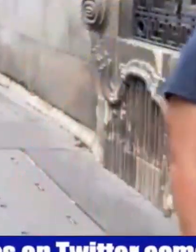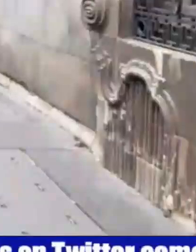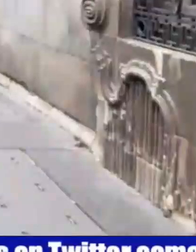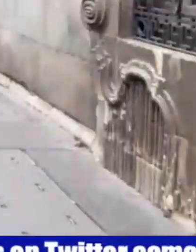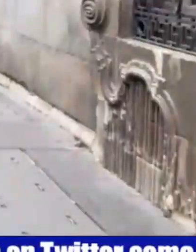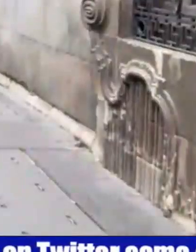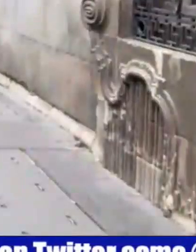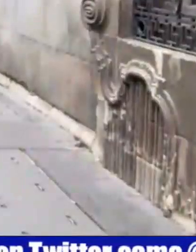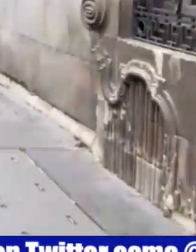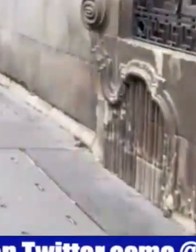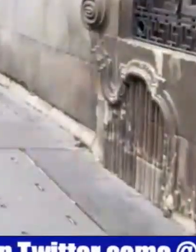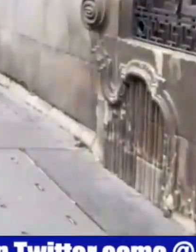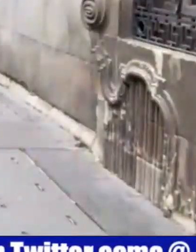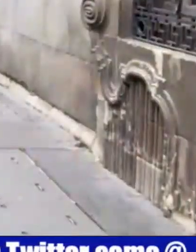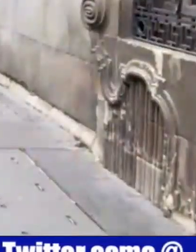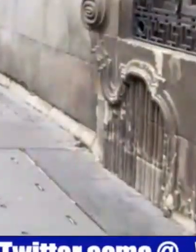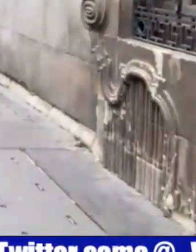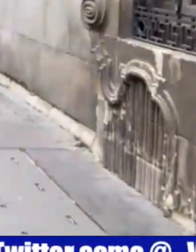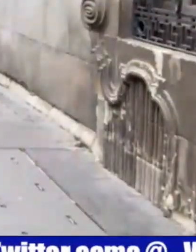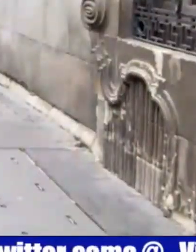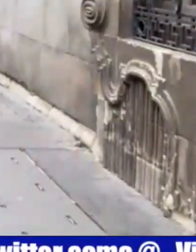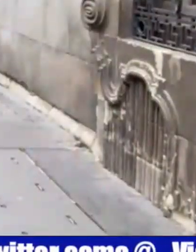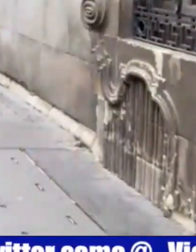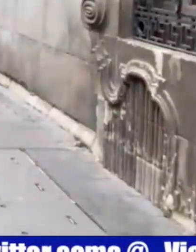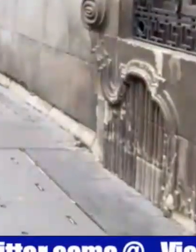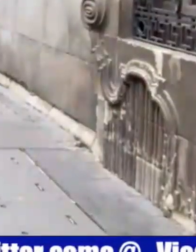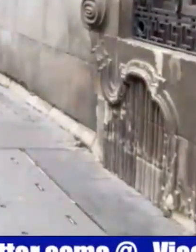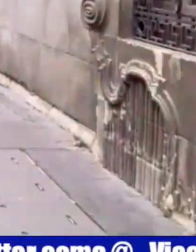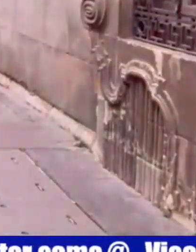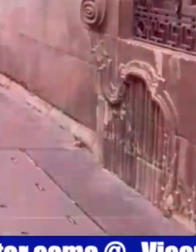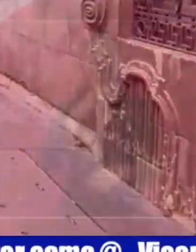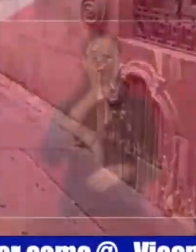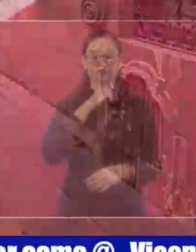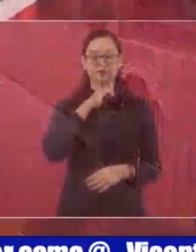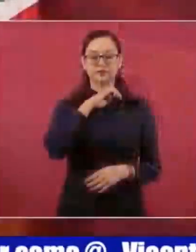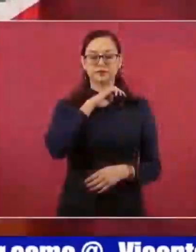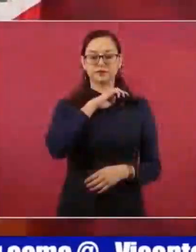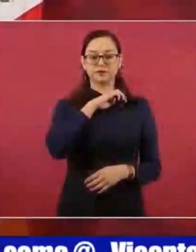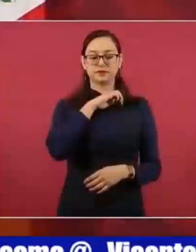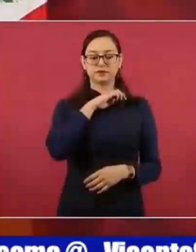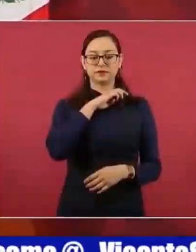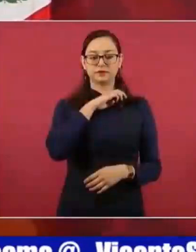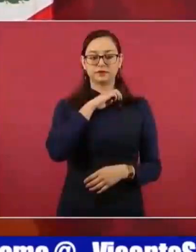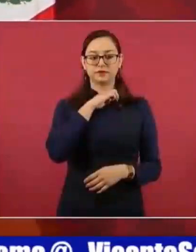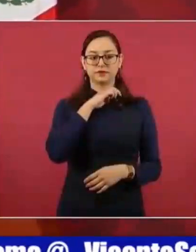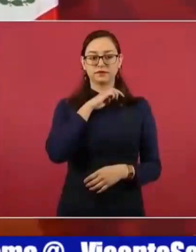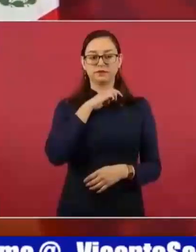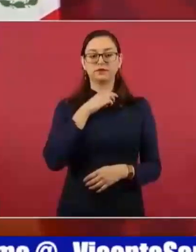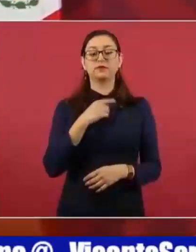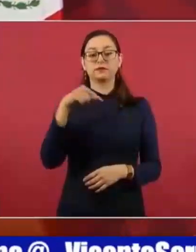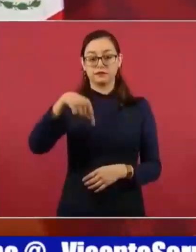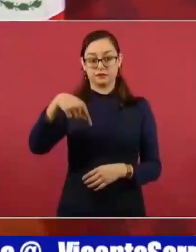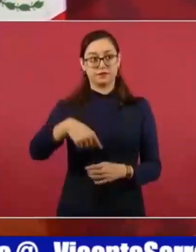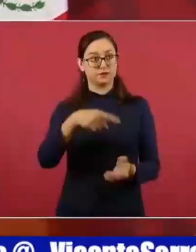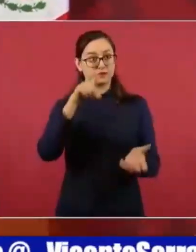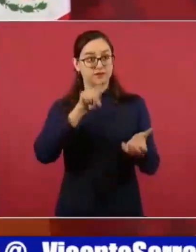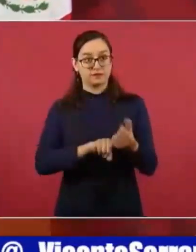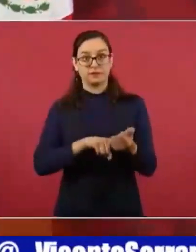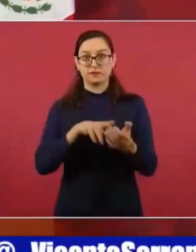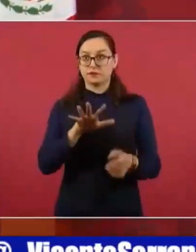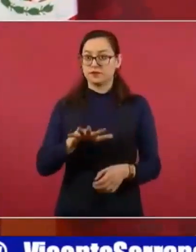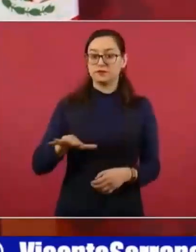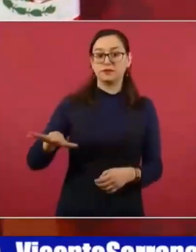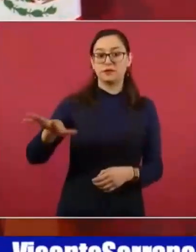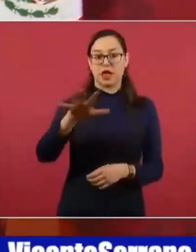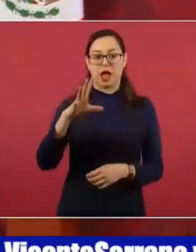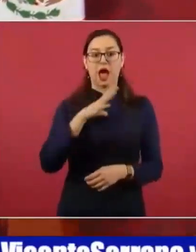señalado el secretario de Marina, el almirante Ojeda, sobre el desplome del helicóptero